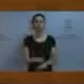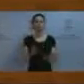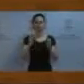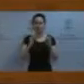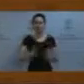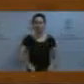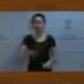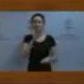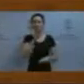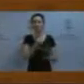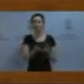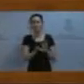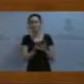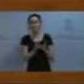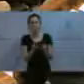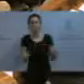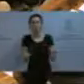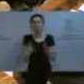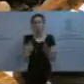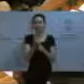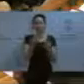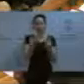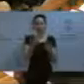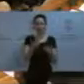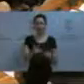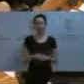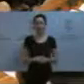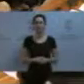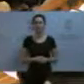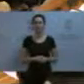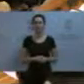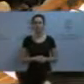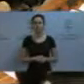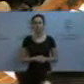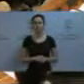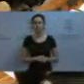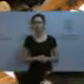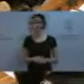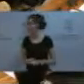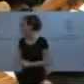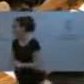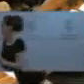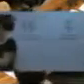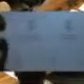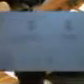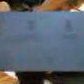posible, señor consejero. Muchas gracias.